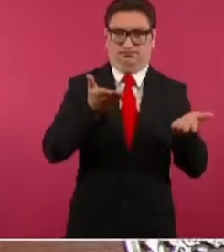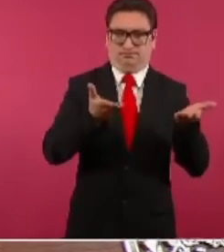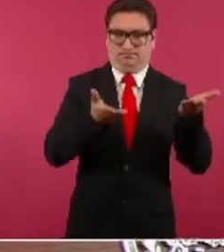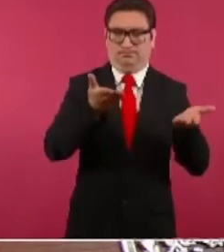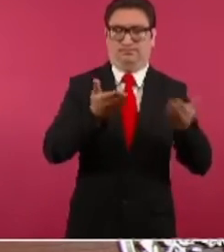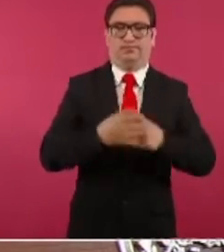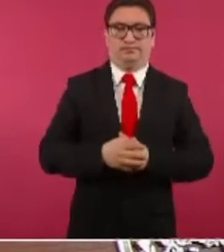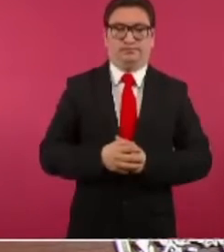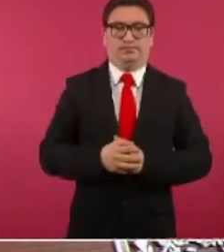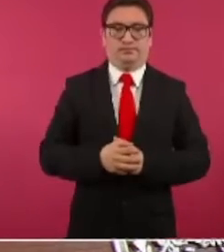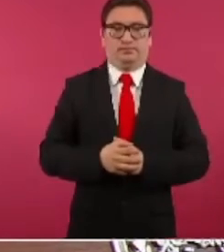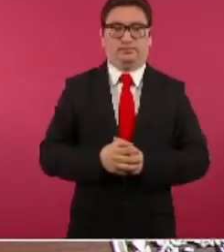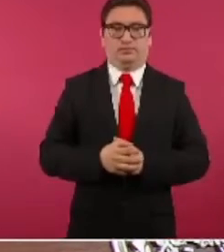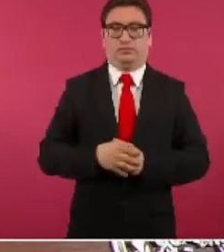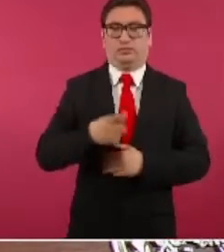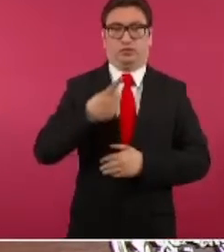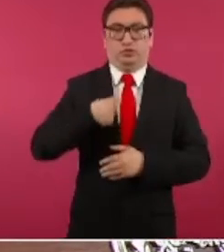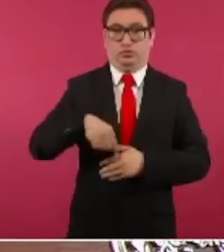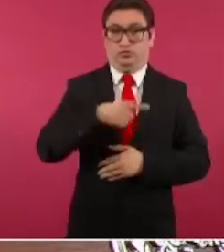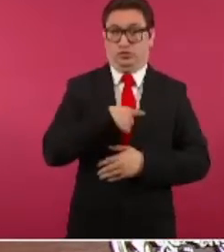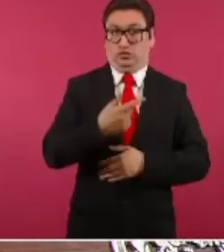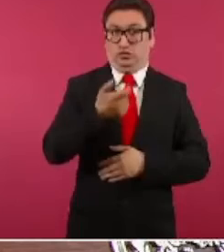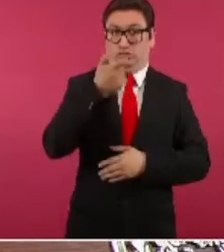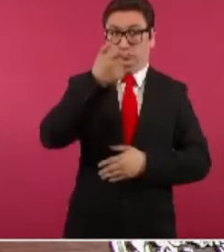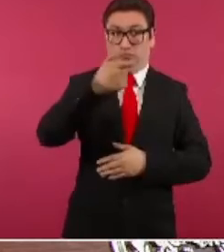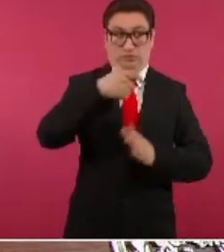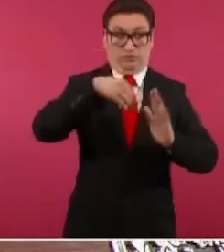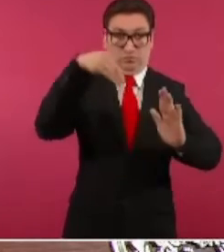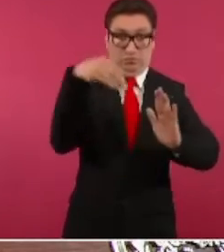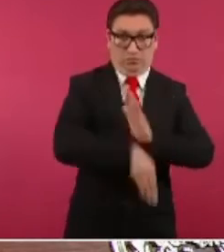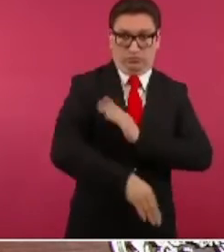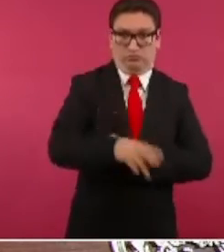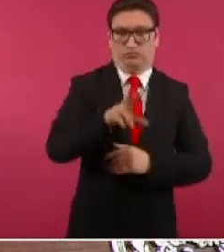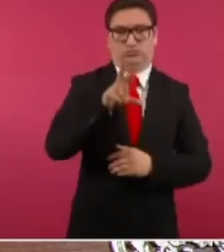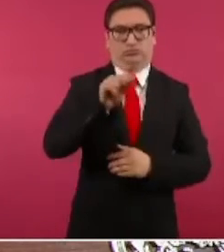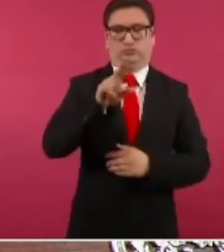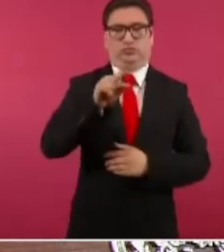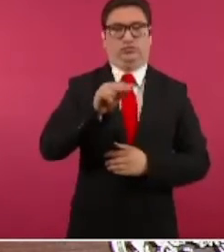no tenemos depreciación de nuestra moneda, al contrario,